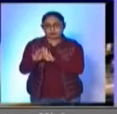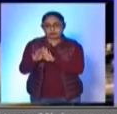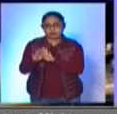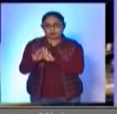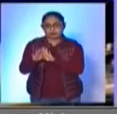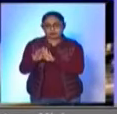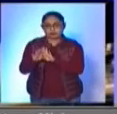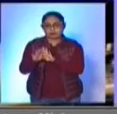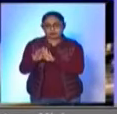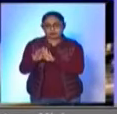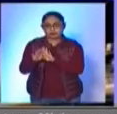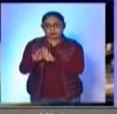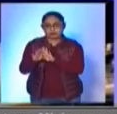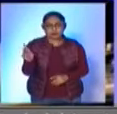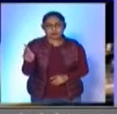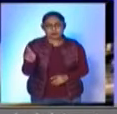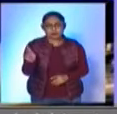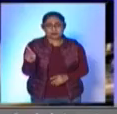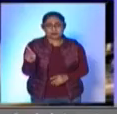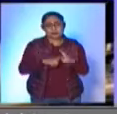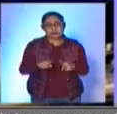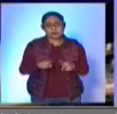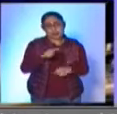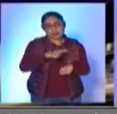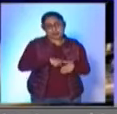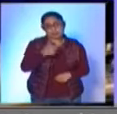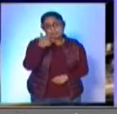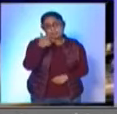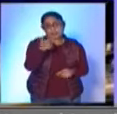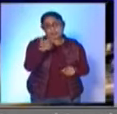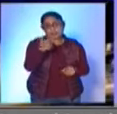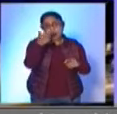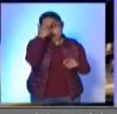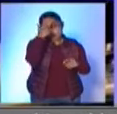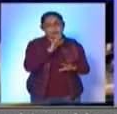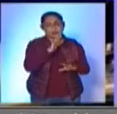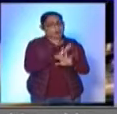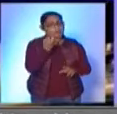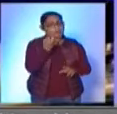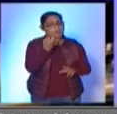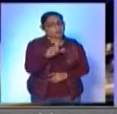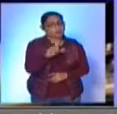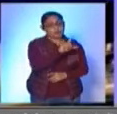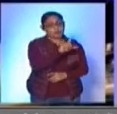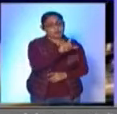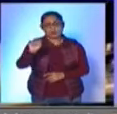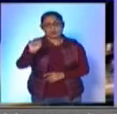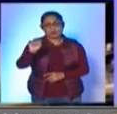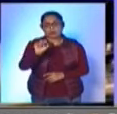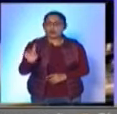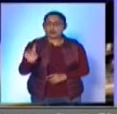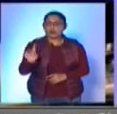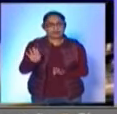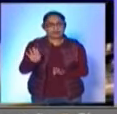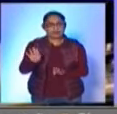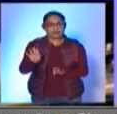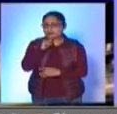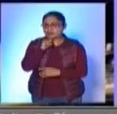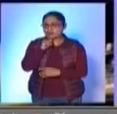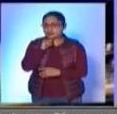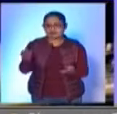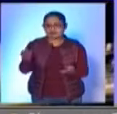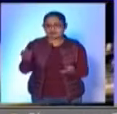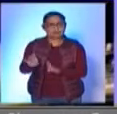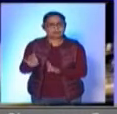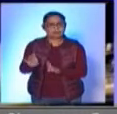establecimientos comerciales a partir de las 7 de la noche será de lunes a sábado, con cierre total los domingos.